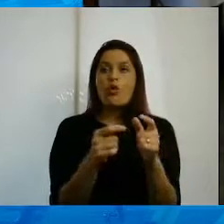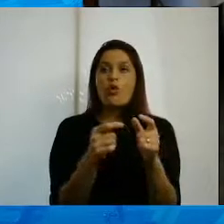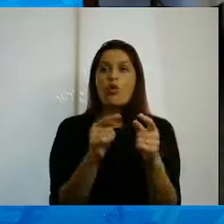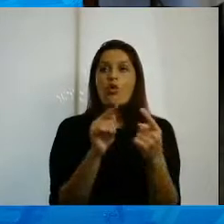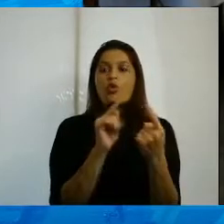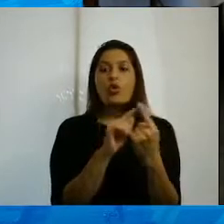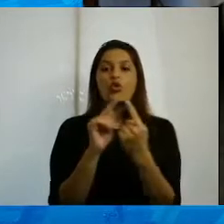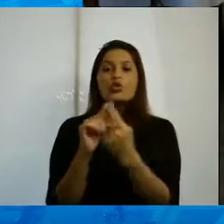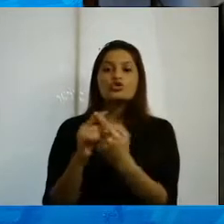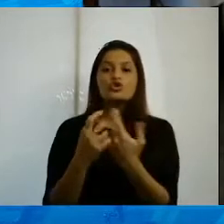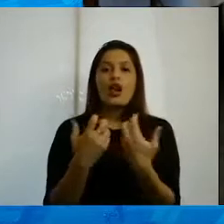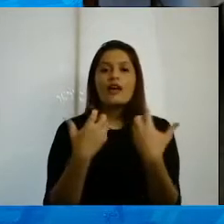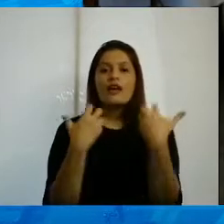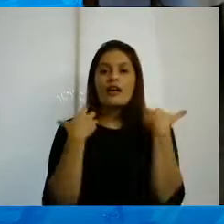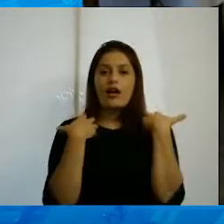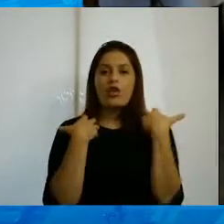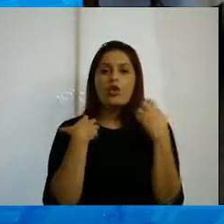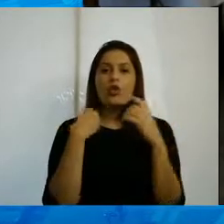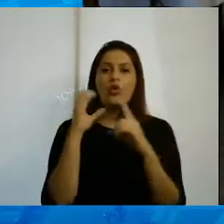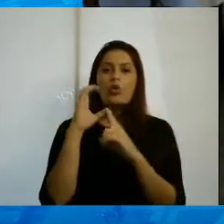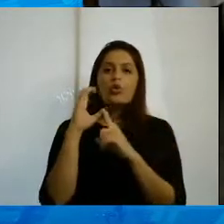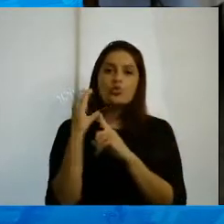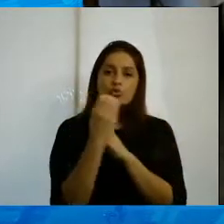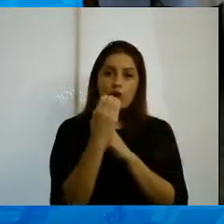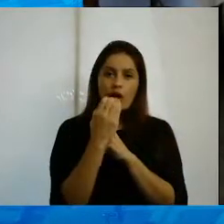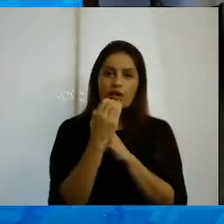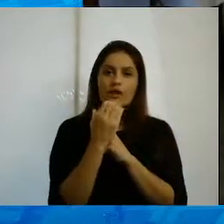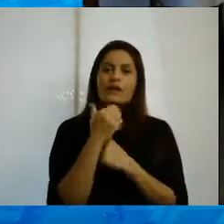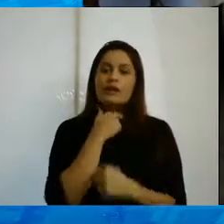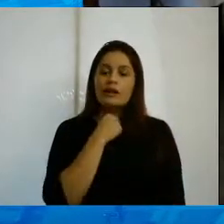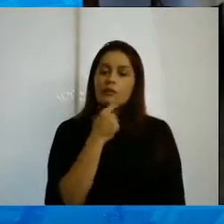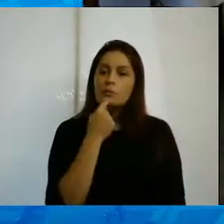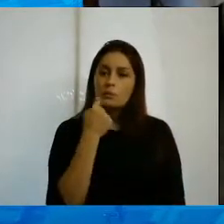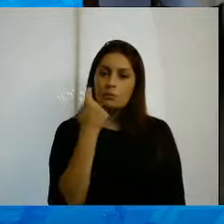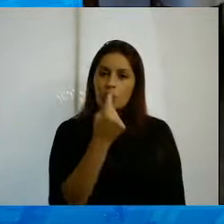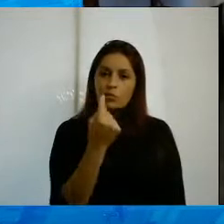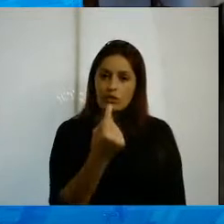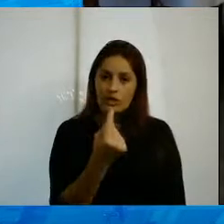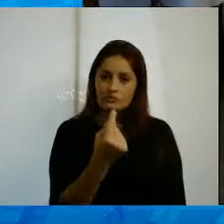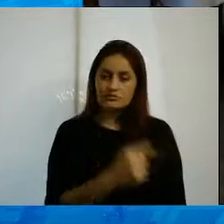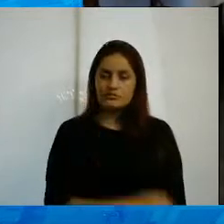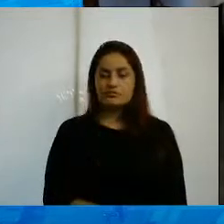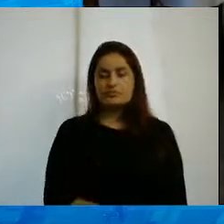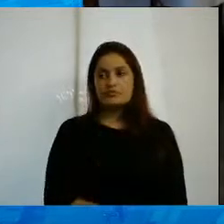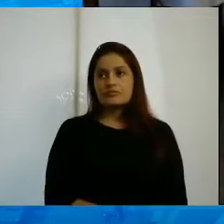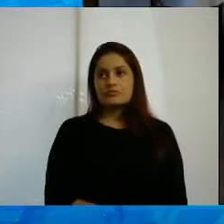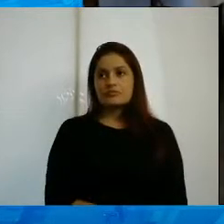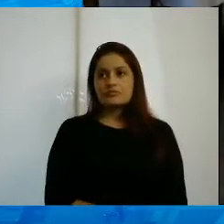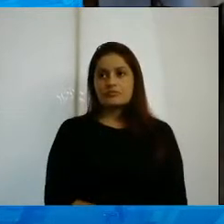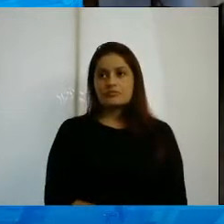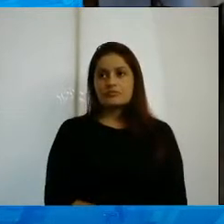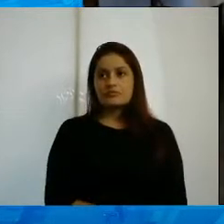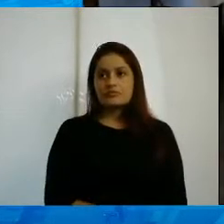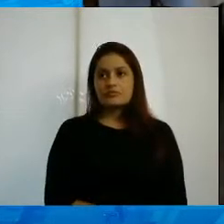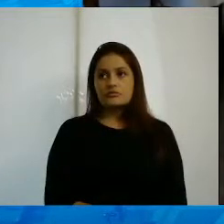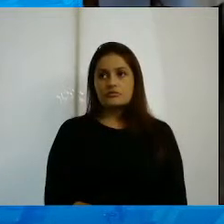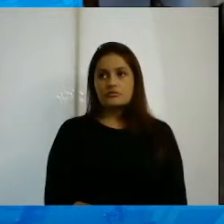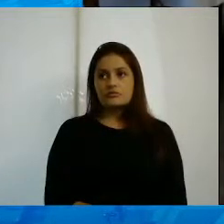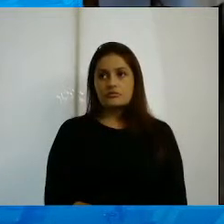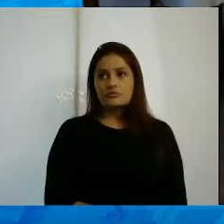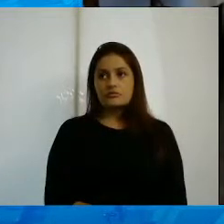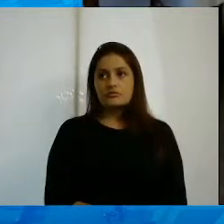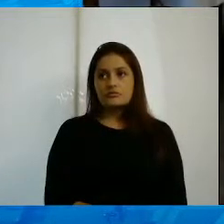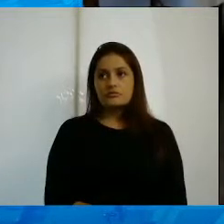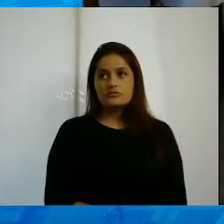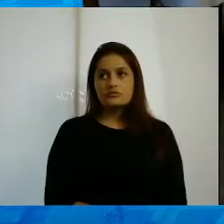del encargado de cultura, si esto lo revisó control, si lo envió o no lo envió. Está dentro de mis observaciones, era que lo pudiera